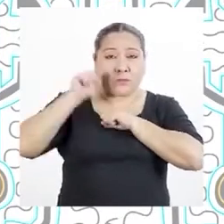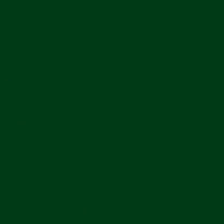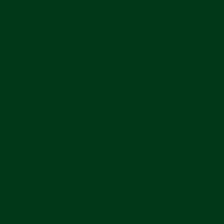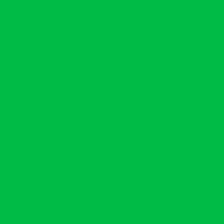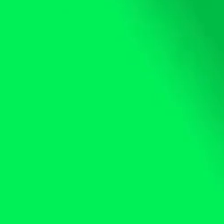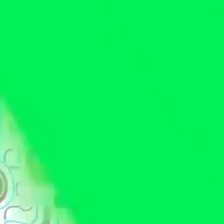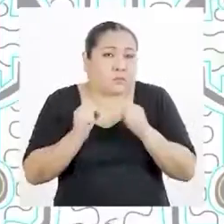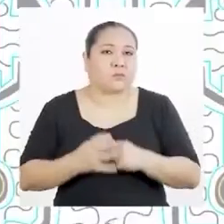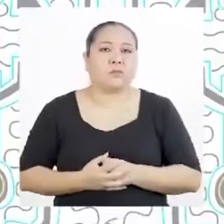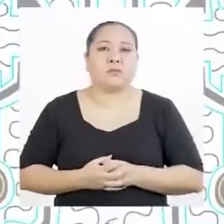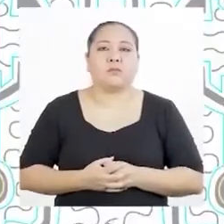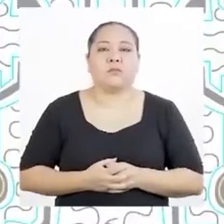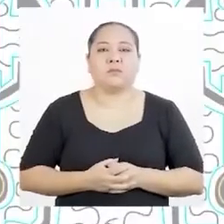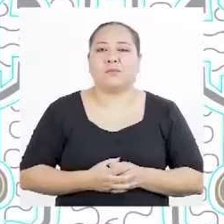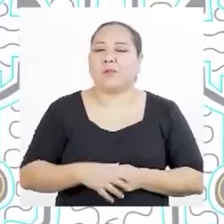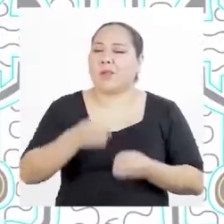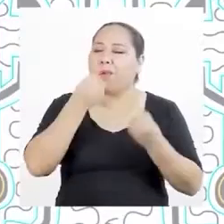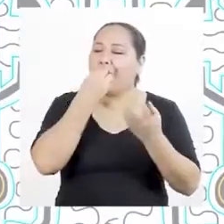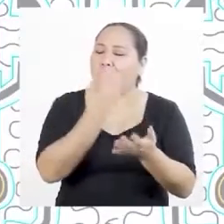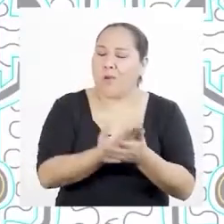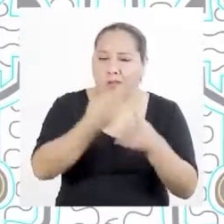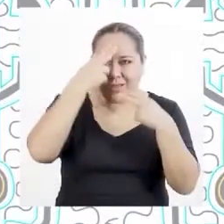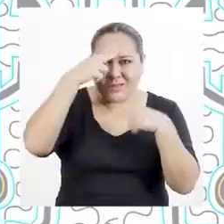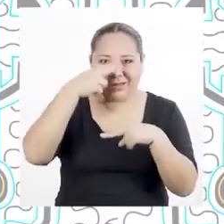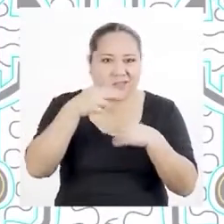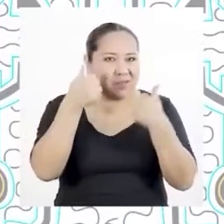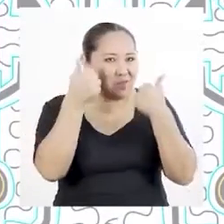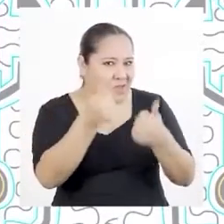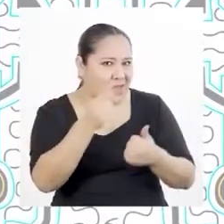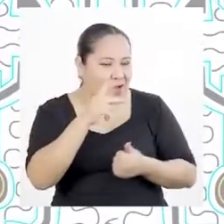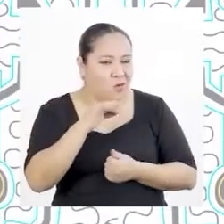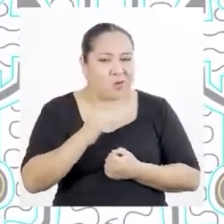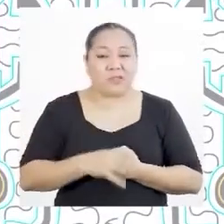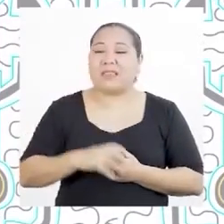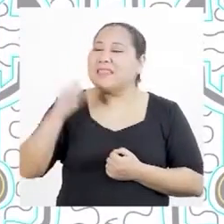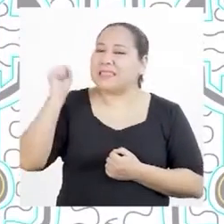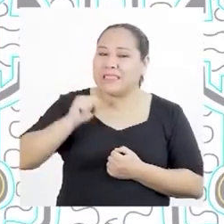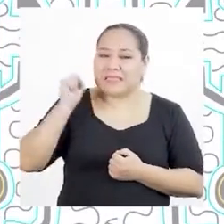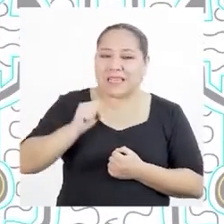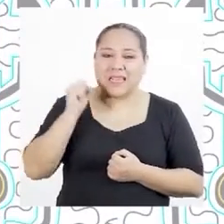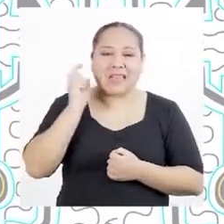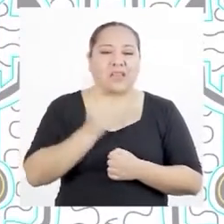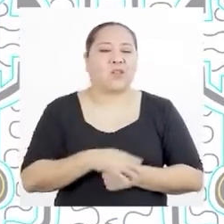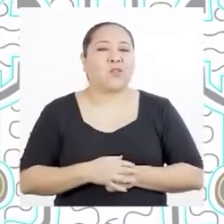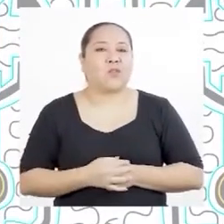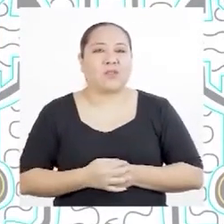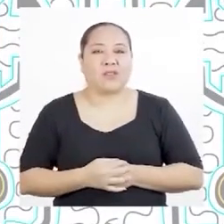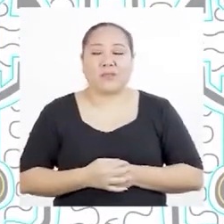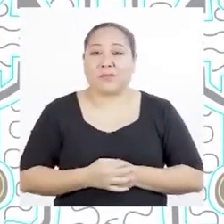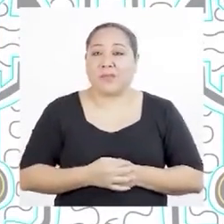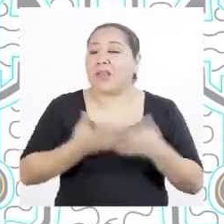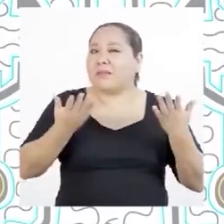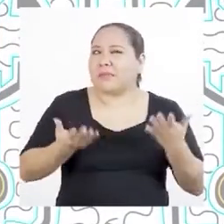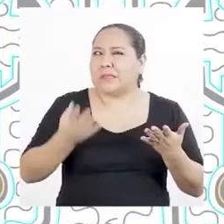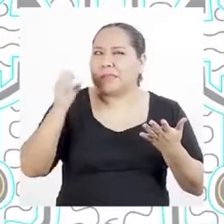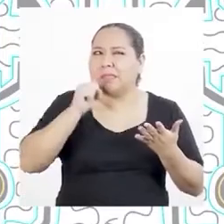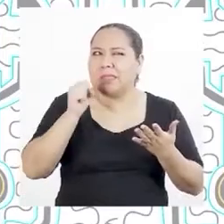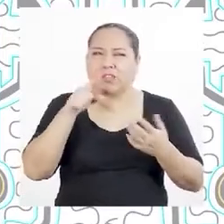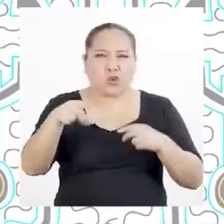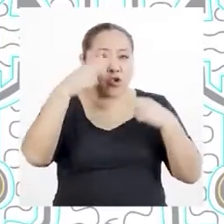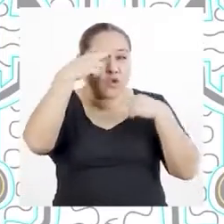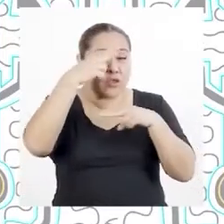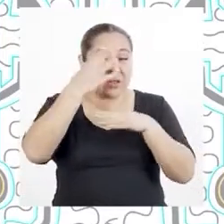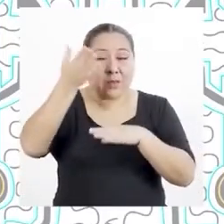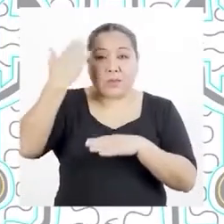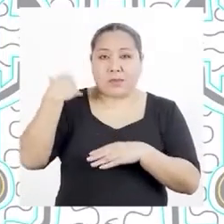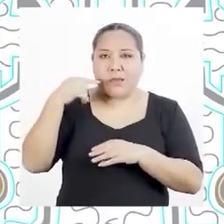el frío. ¡Qué buen noticiero! ¿Verdad, Cubi? Ciertamente, Jazmín. Aunque son noticias